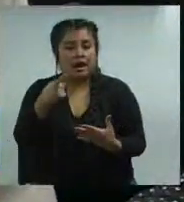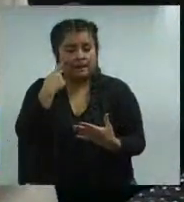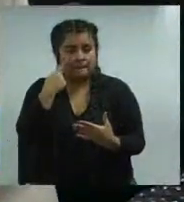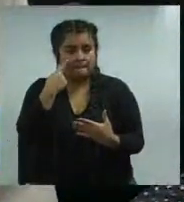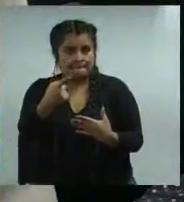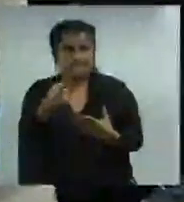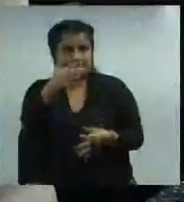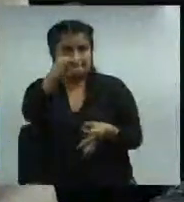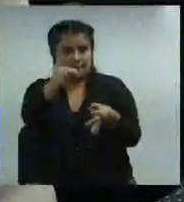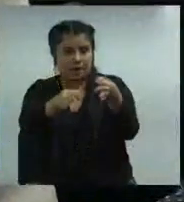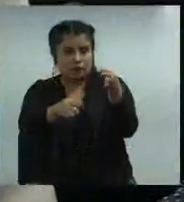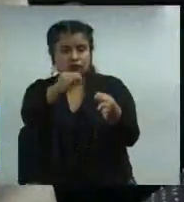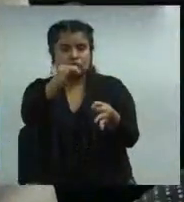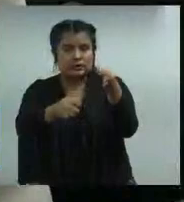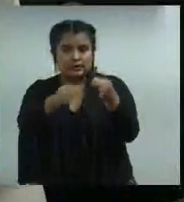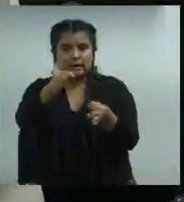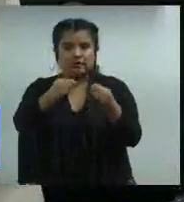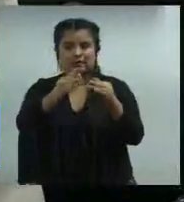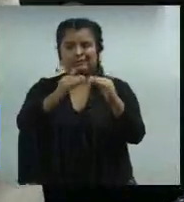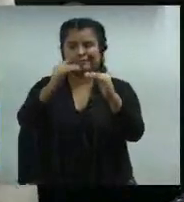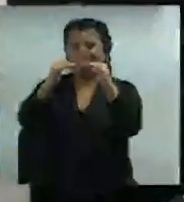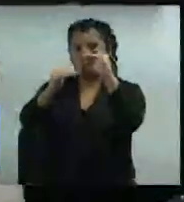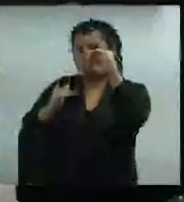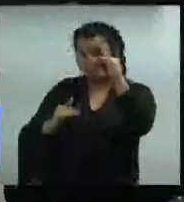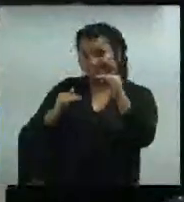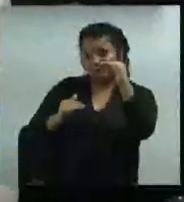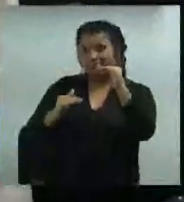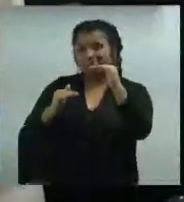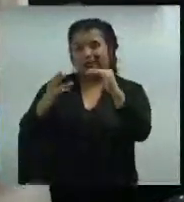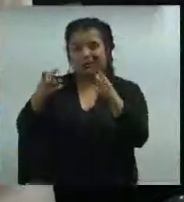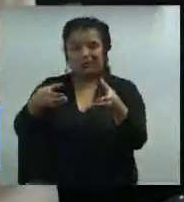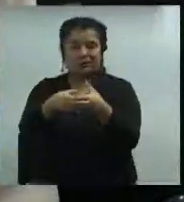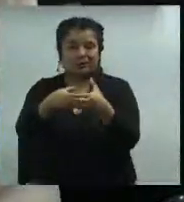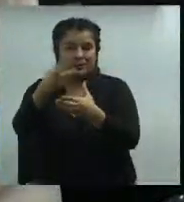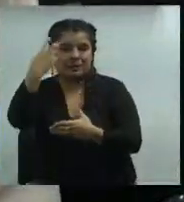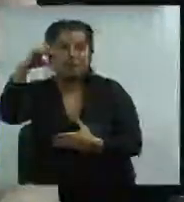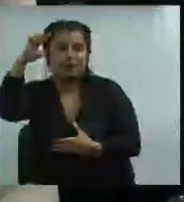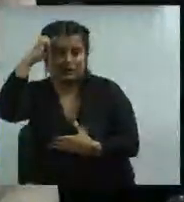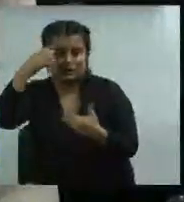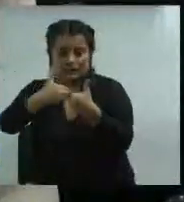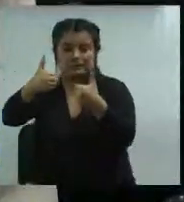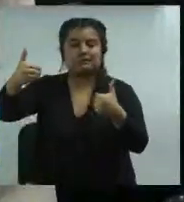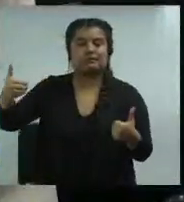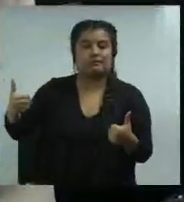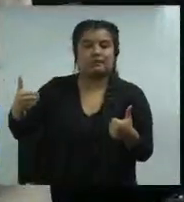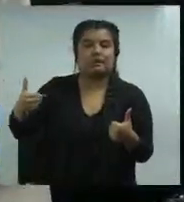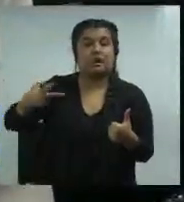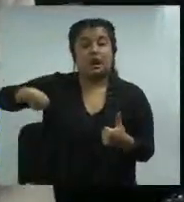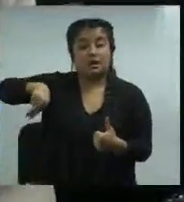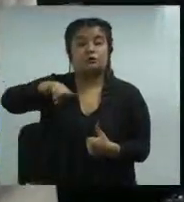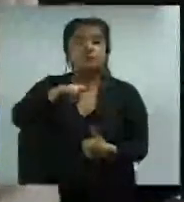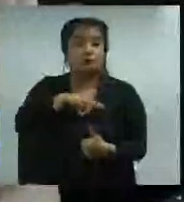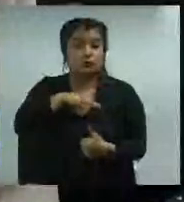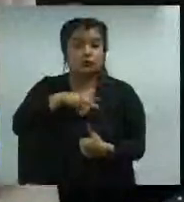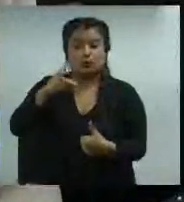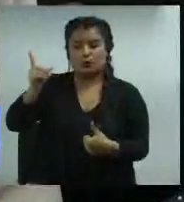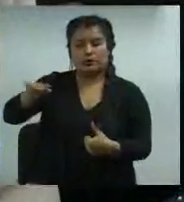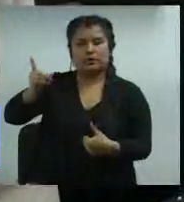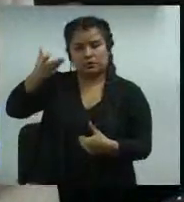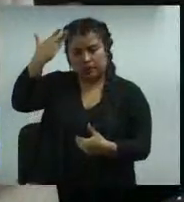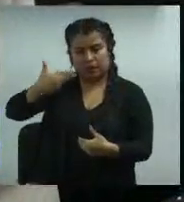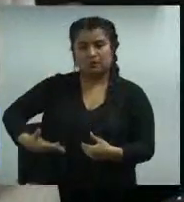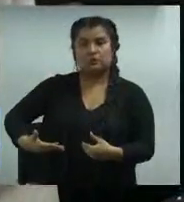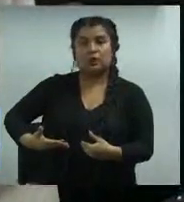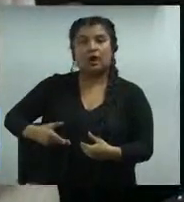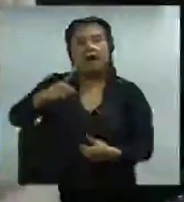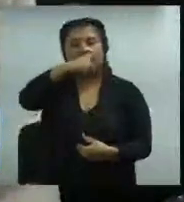justicia parcializada y politizada. Eso es lo que hay acá. Considero que nosotros como diputados